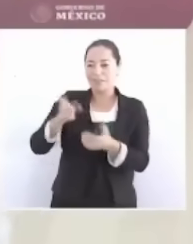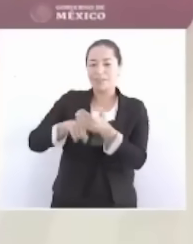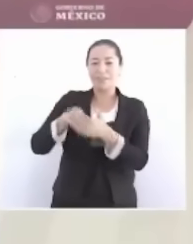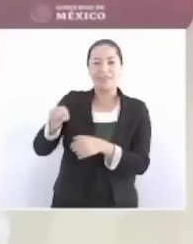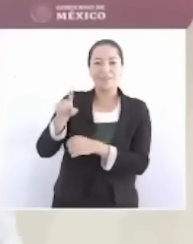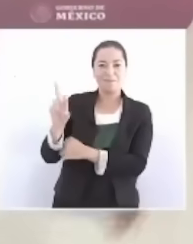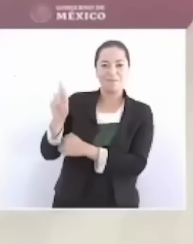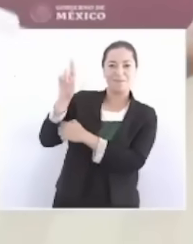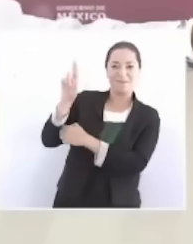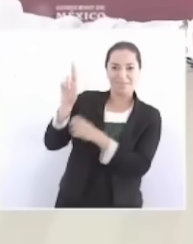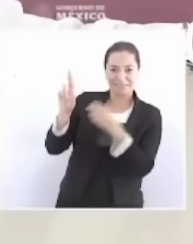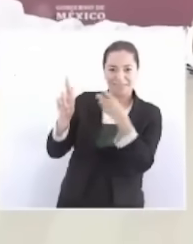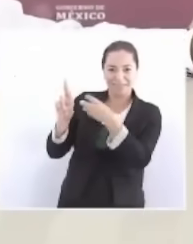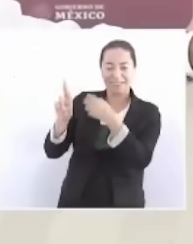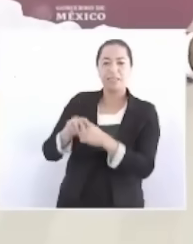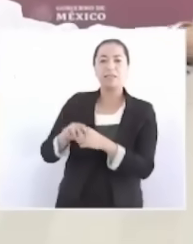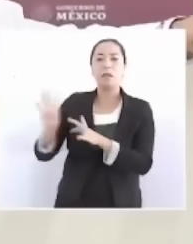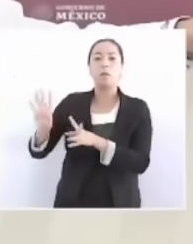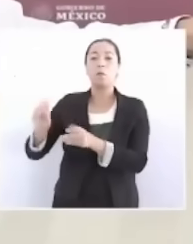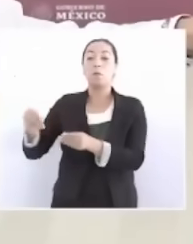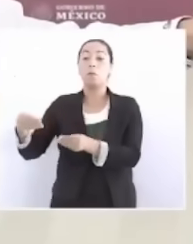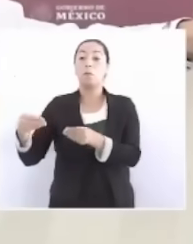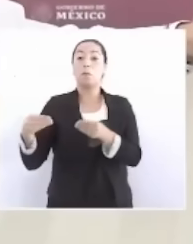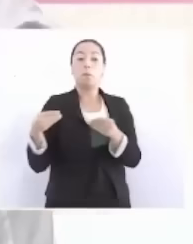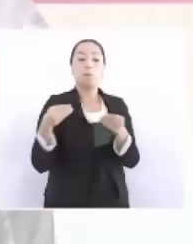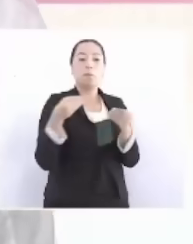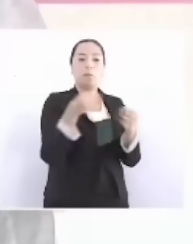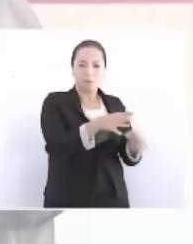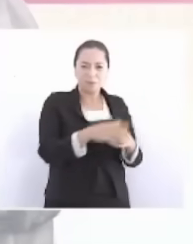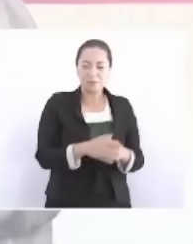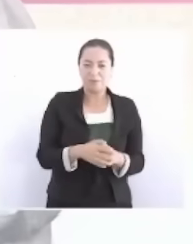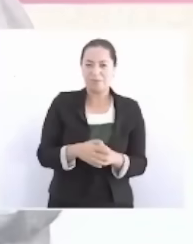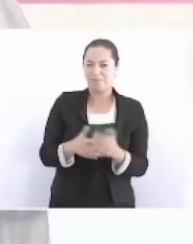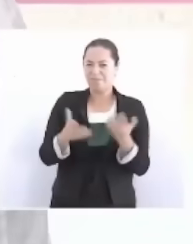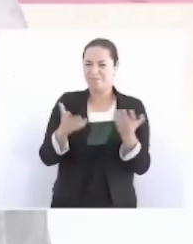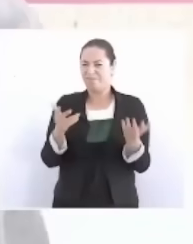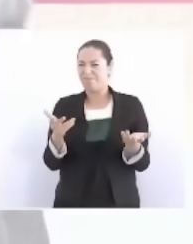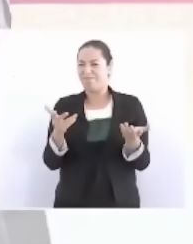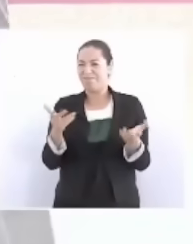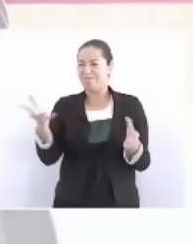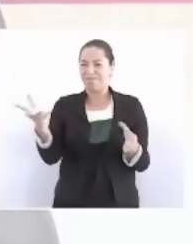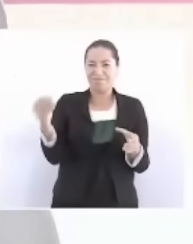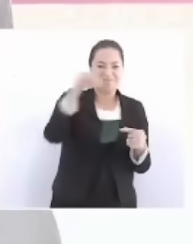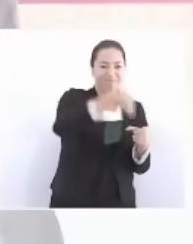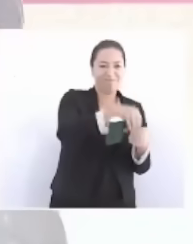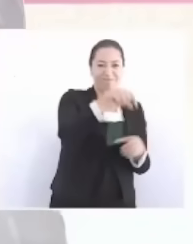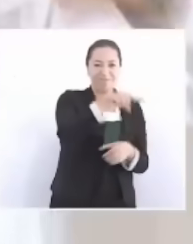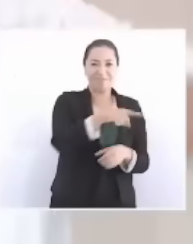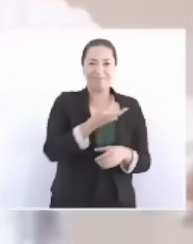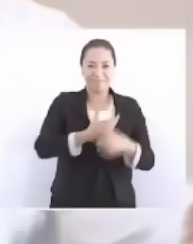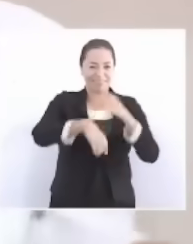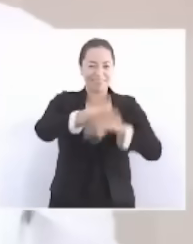Se pasaron en automático a Claudia o